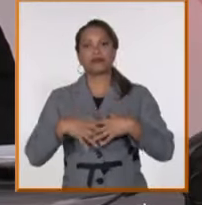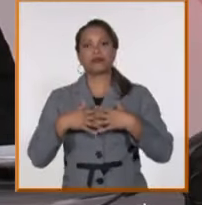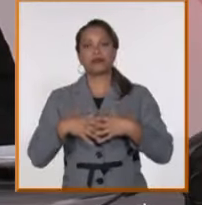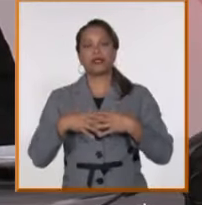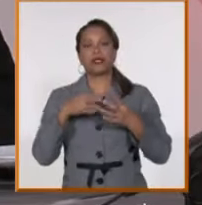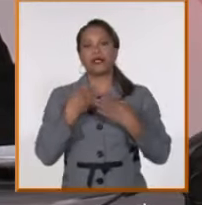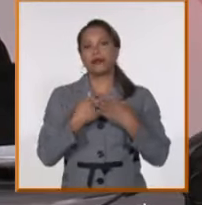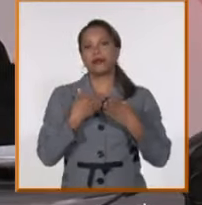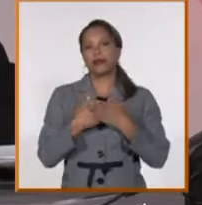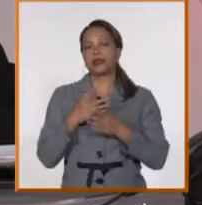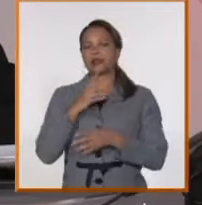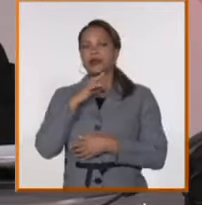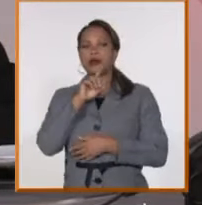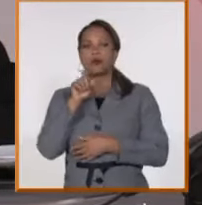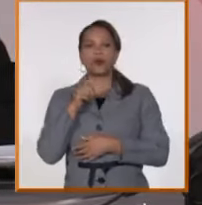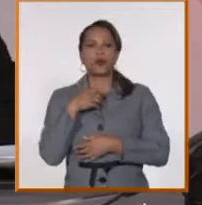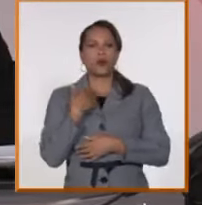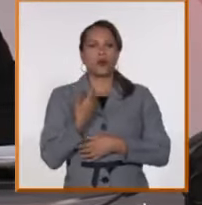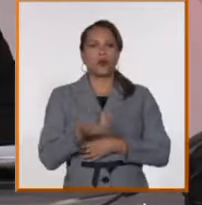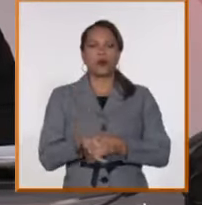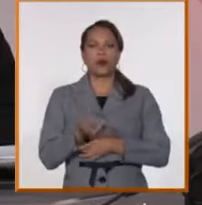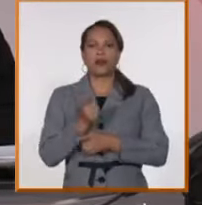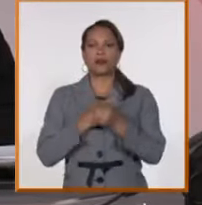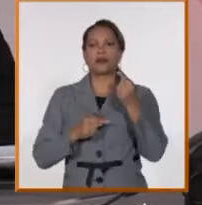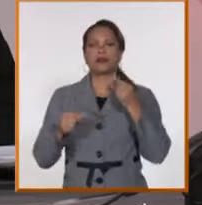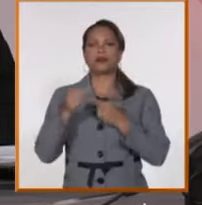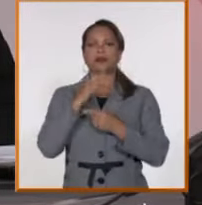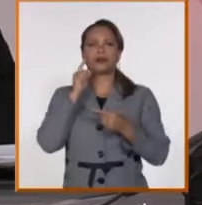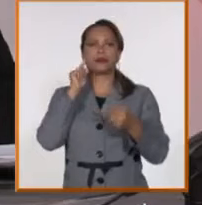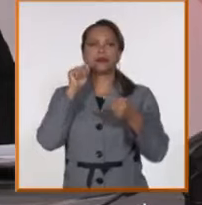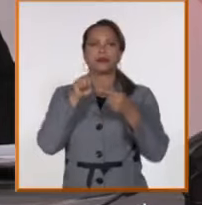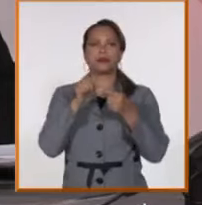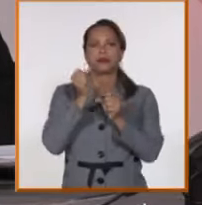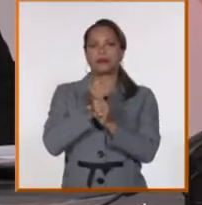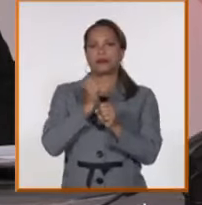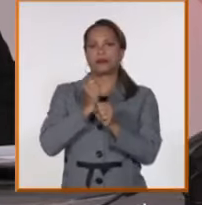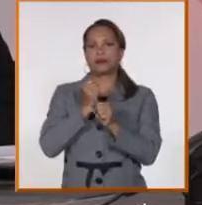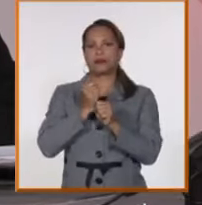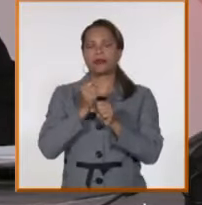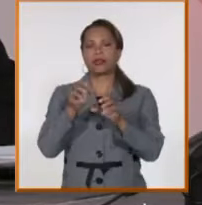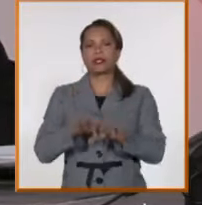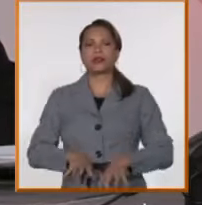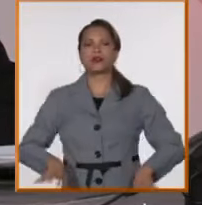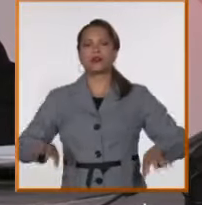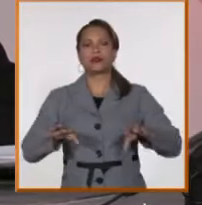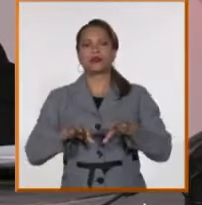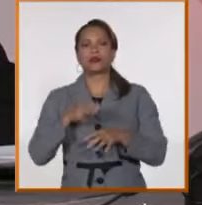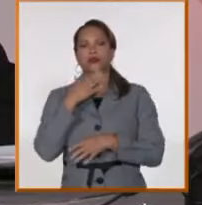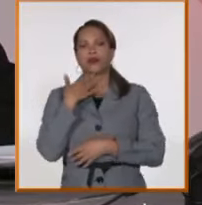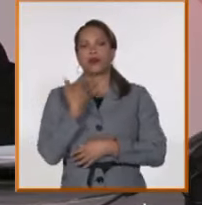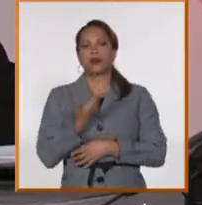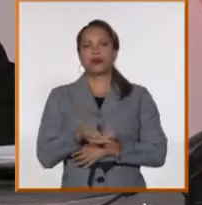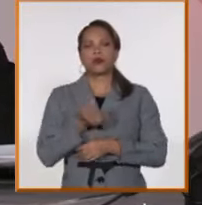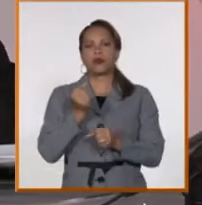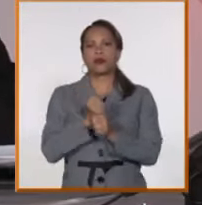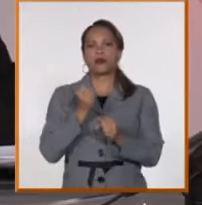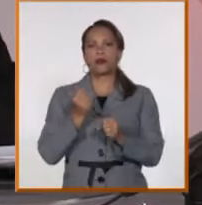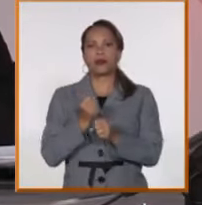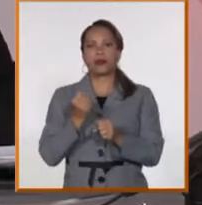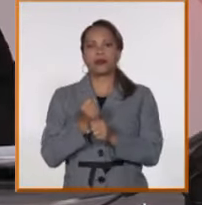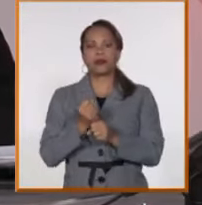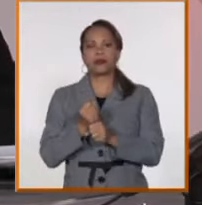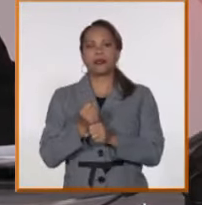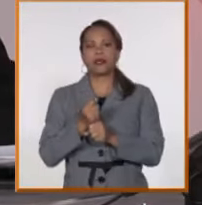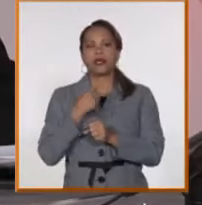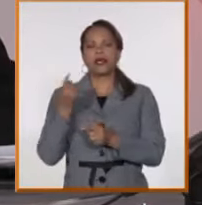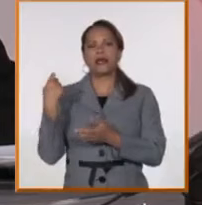empresas Cuáles son hoy Ho sus principales misiones de trabajo en qué circunstancias están haciendo su labor Cuáles son